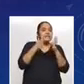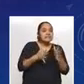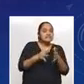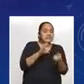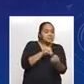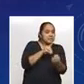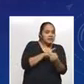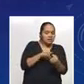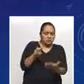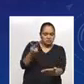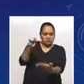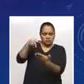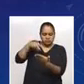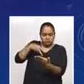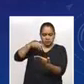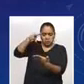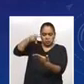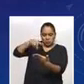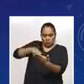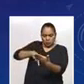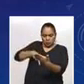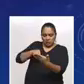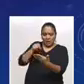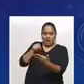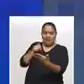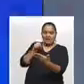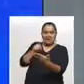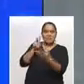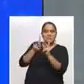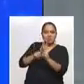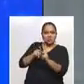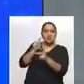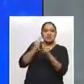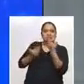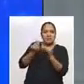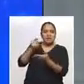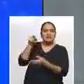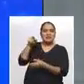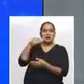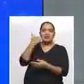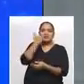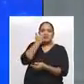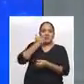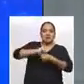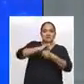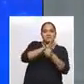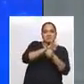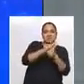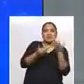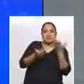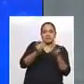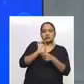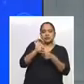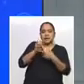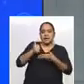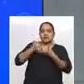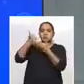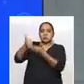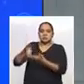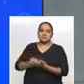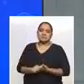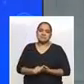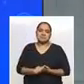médicos, determinar cómo se está comportando esta enfermedad en los 298 municipios del país.